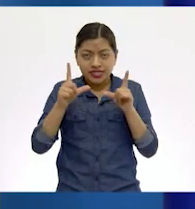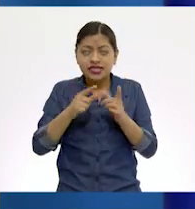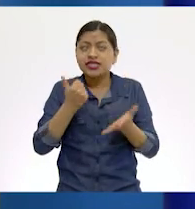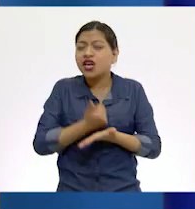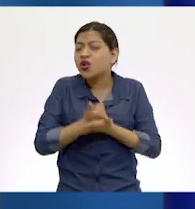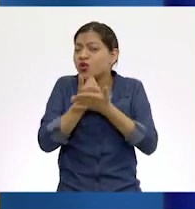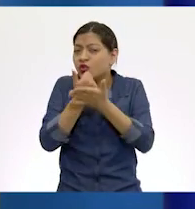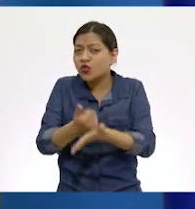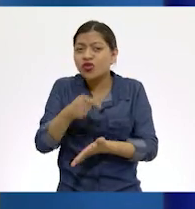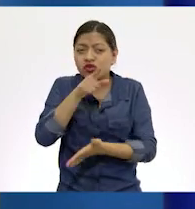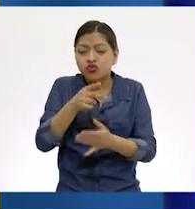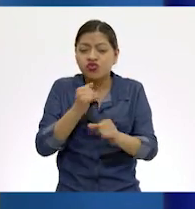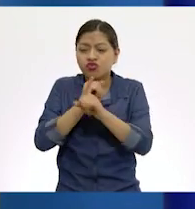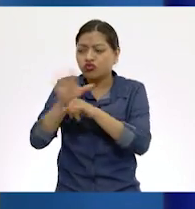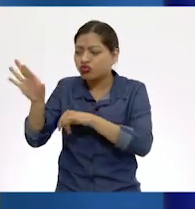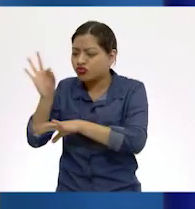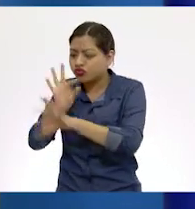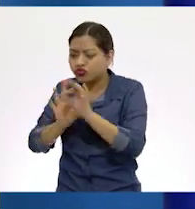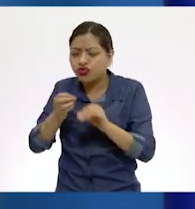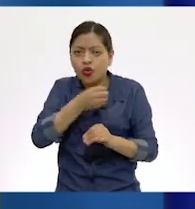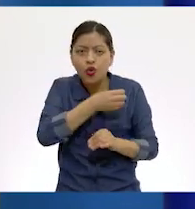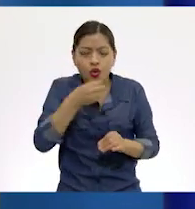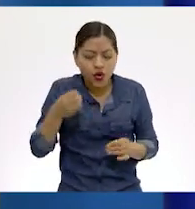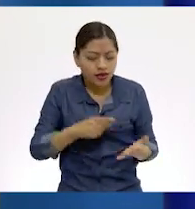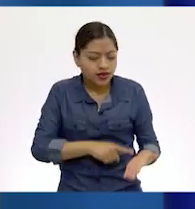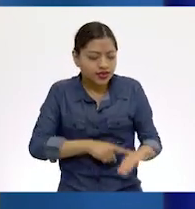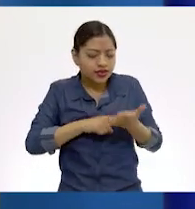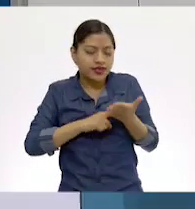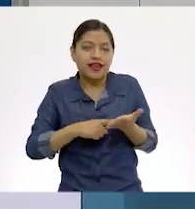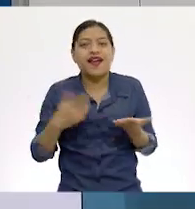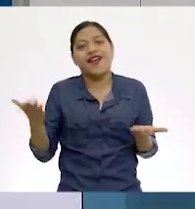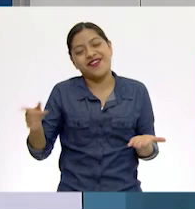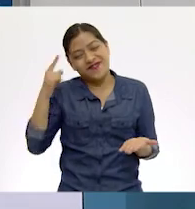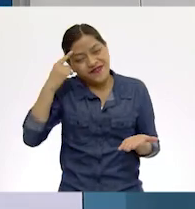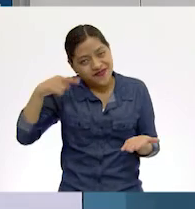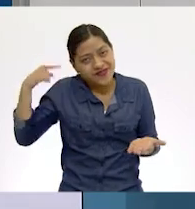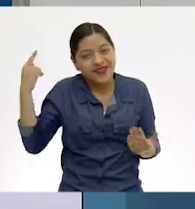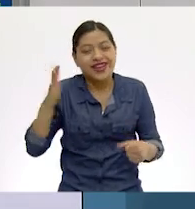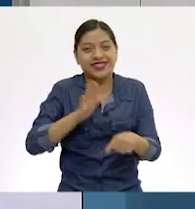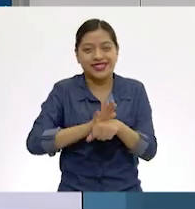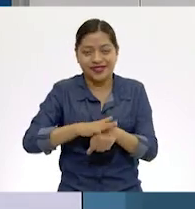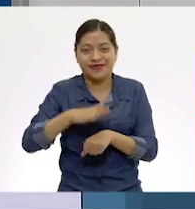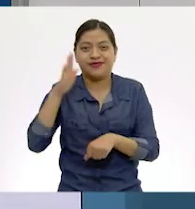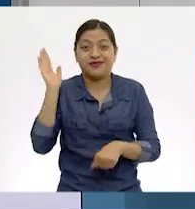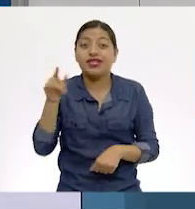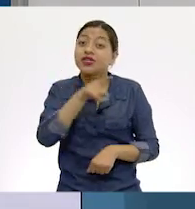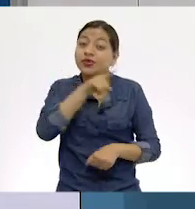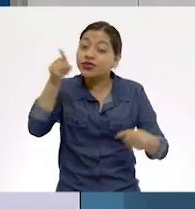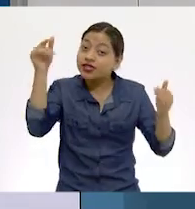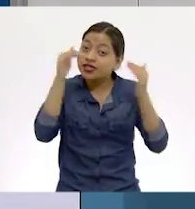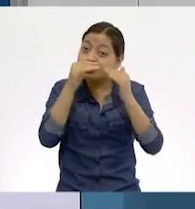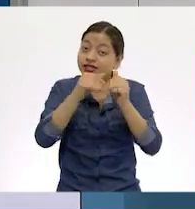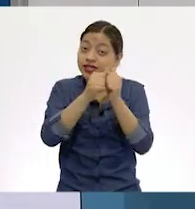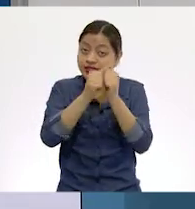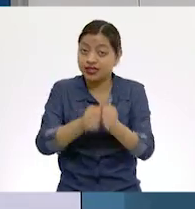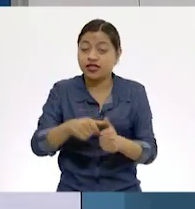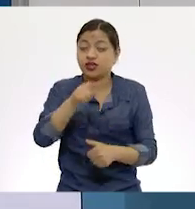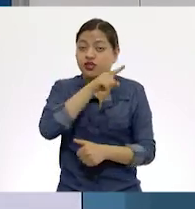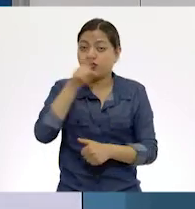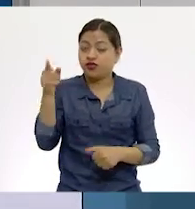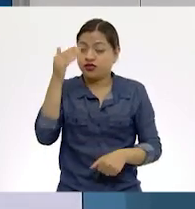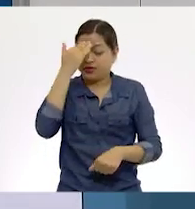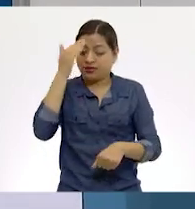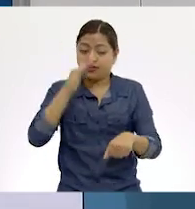organizar la información y tenerla a la mano. Es mucho más cómodo. Así es. Uh-huh. Y en casa, no olviden los datos más